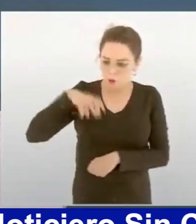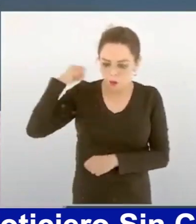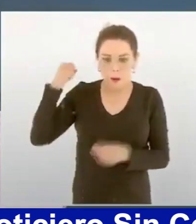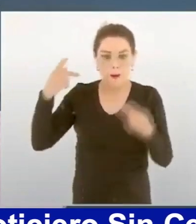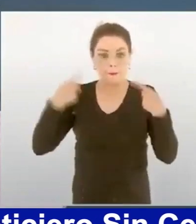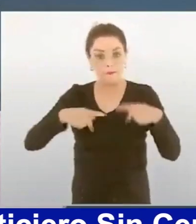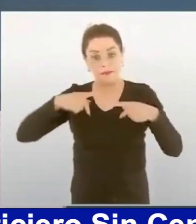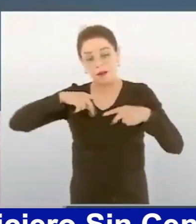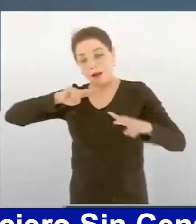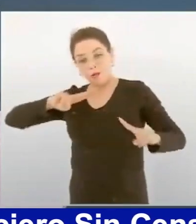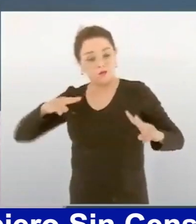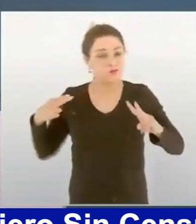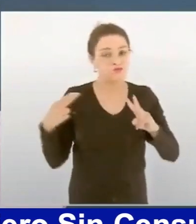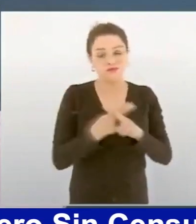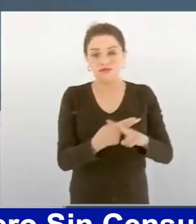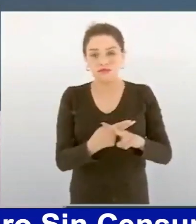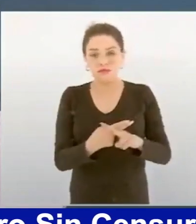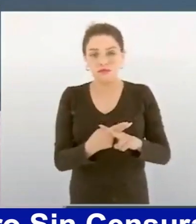asesinatos,